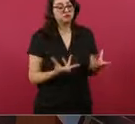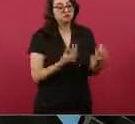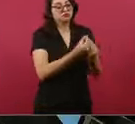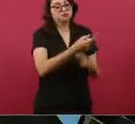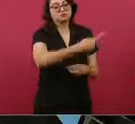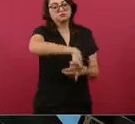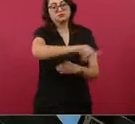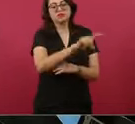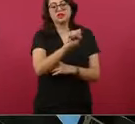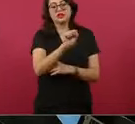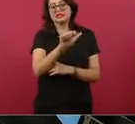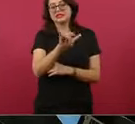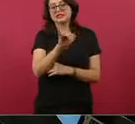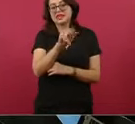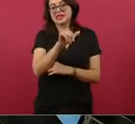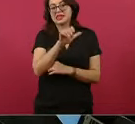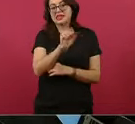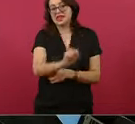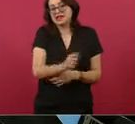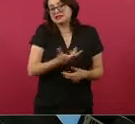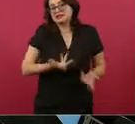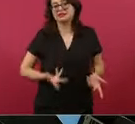salinistas de corazón.